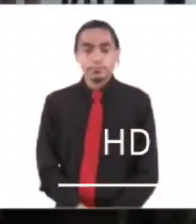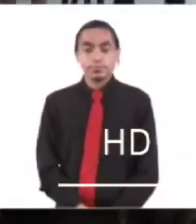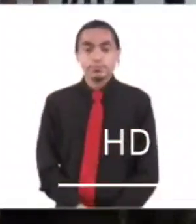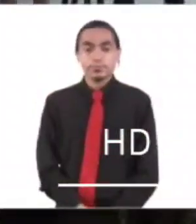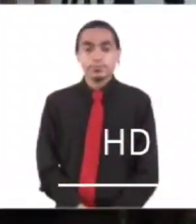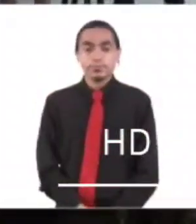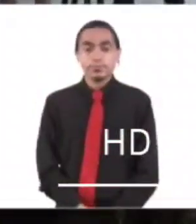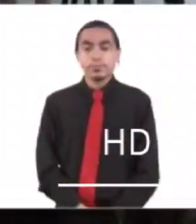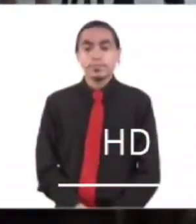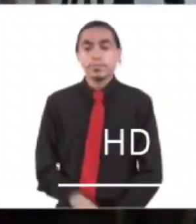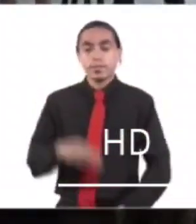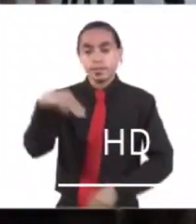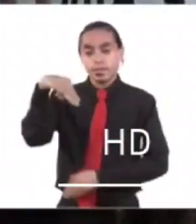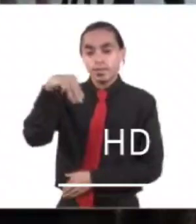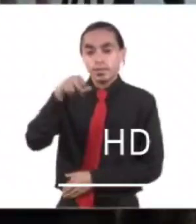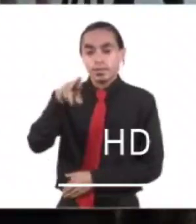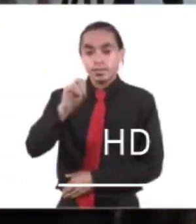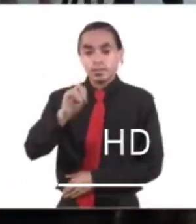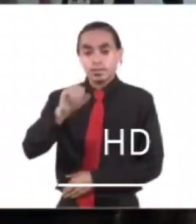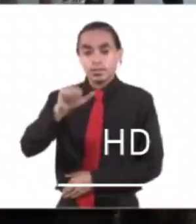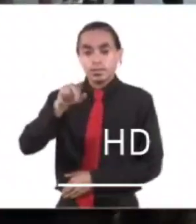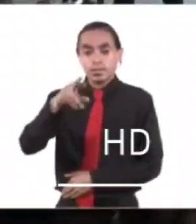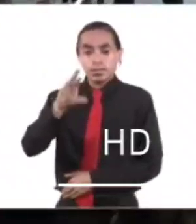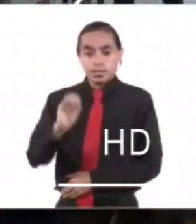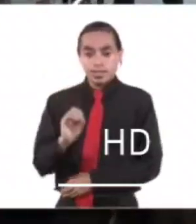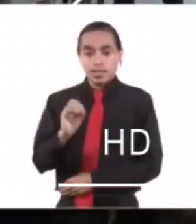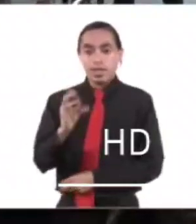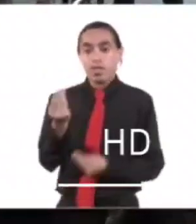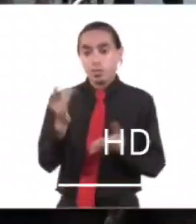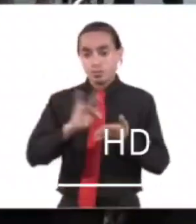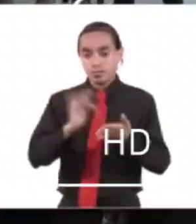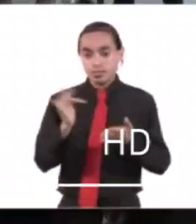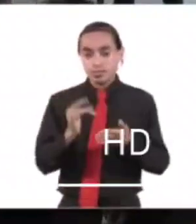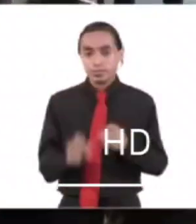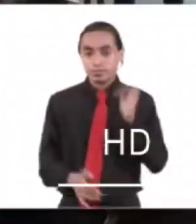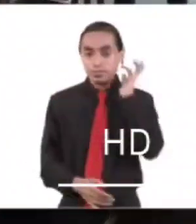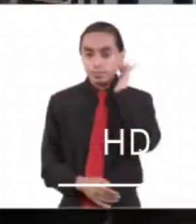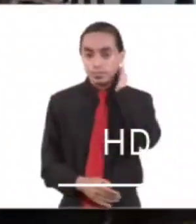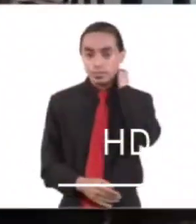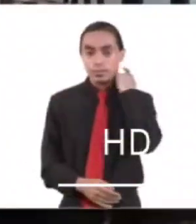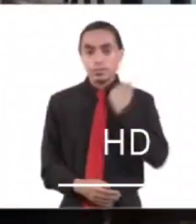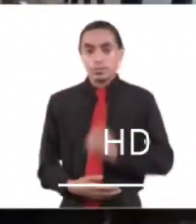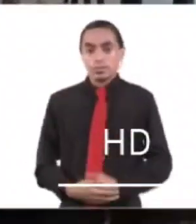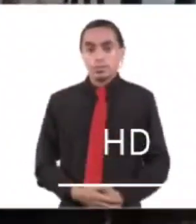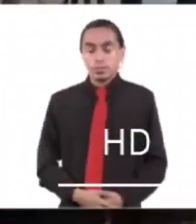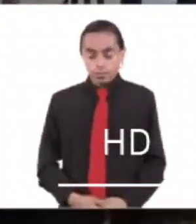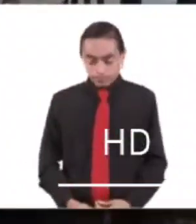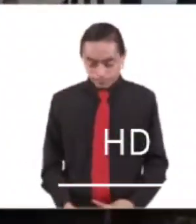Estimamos la intervención del maestro Alejandro Brito, director del Museo del Estanquillo.